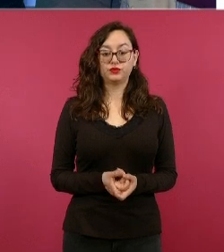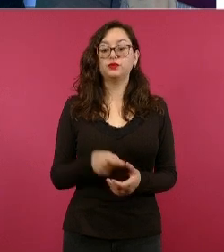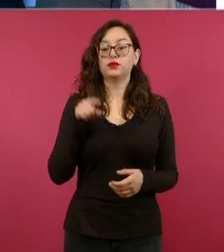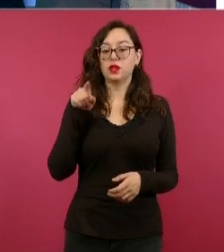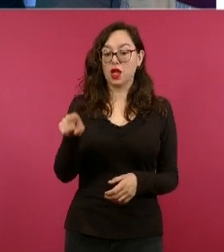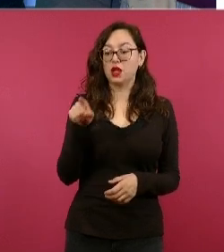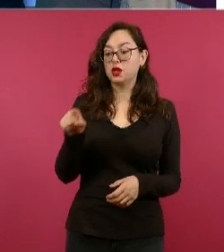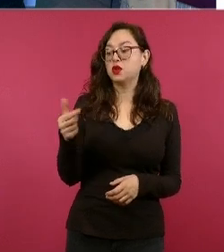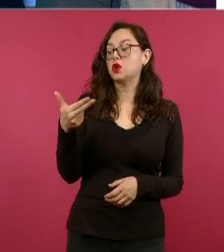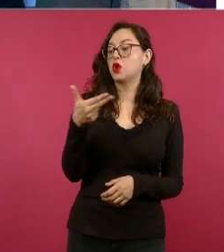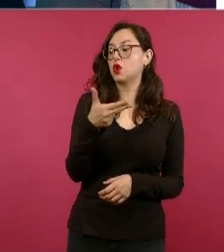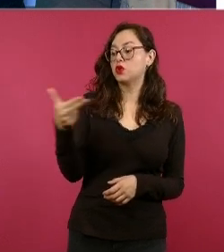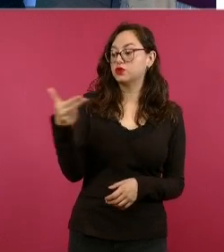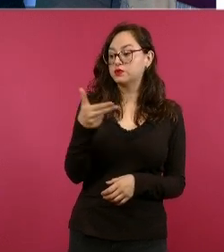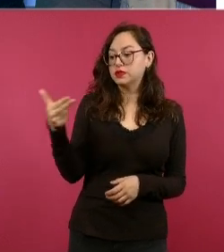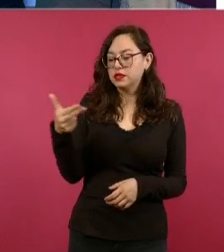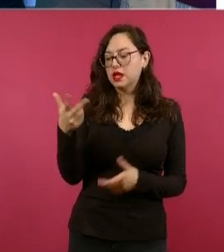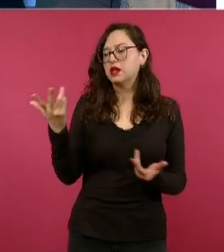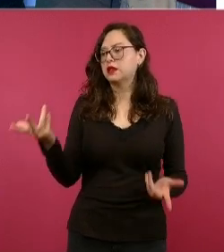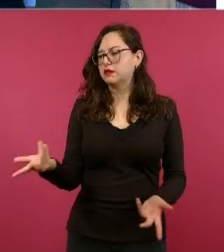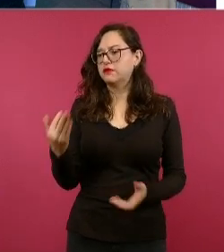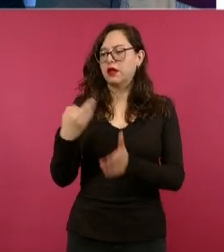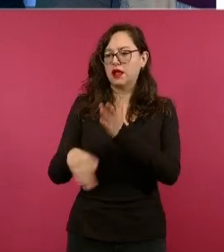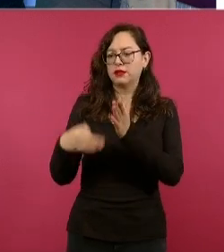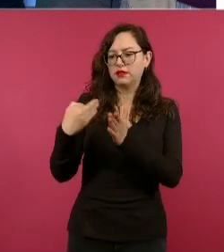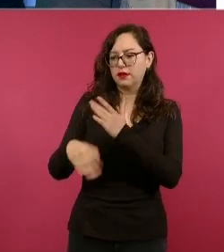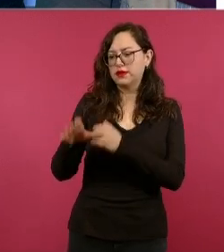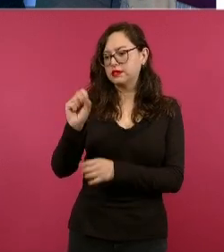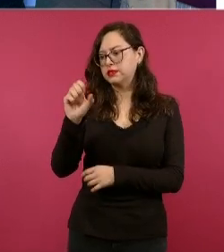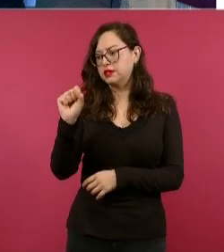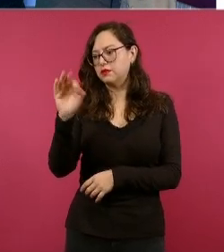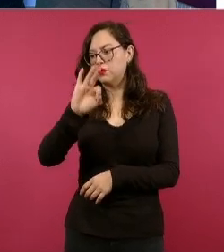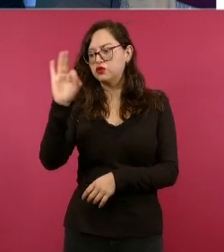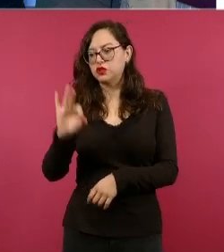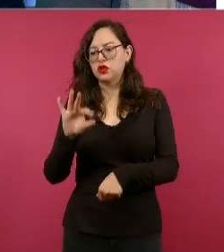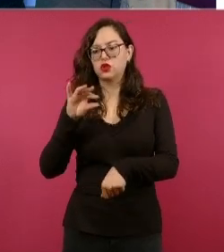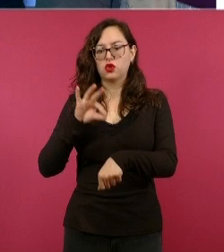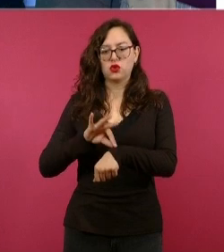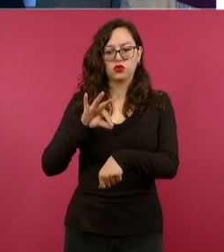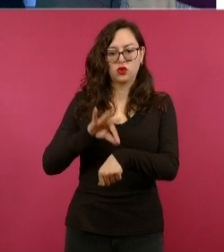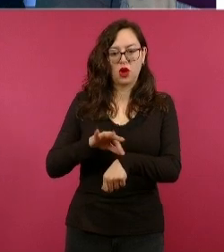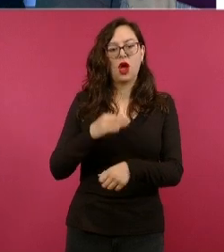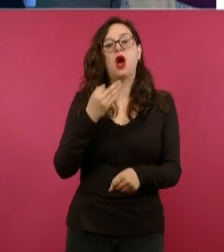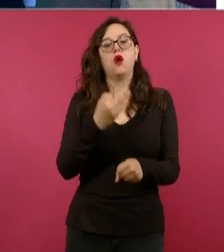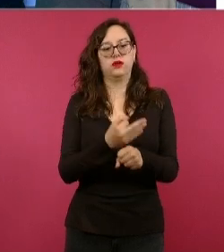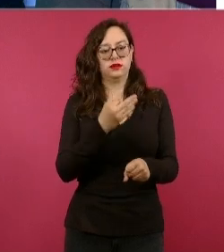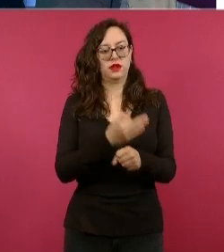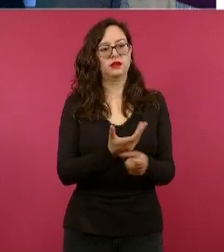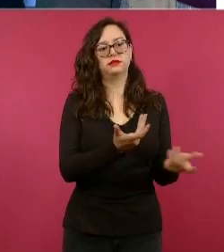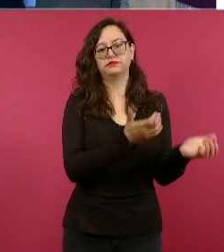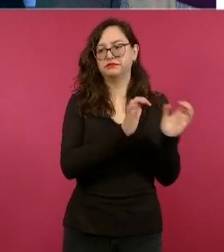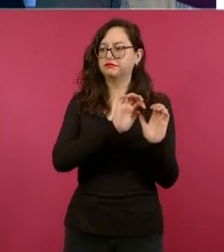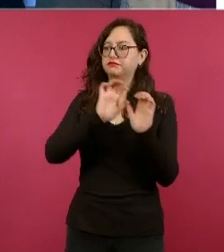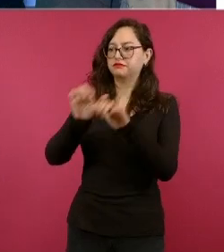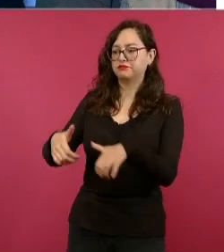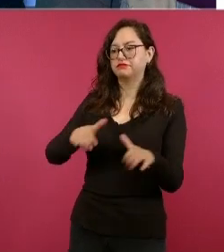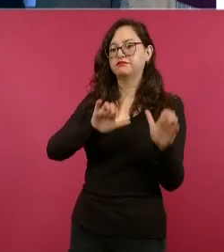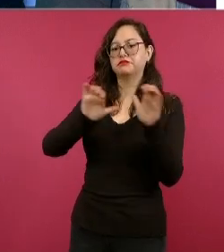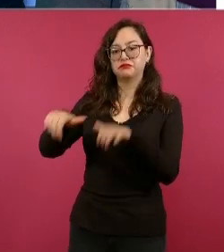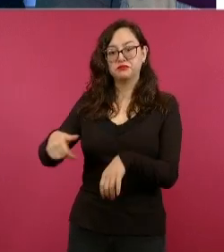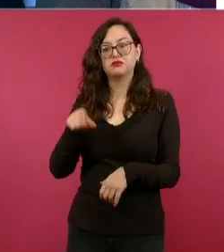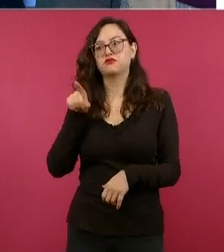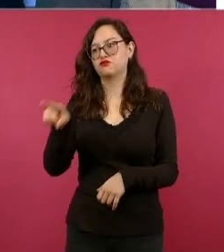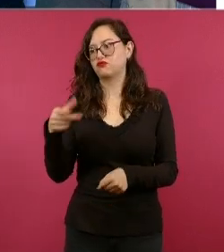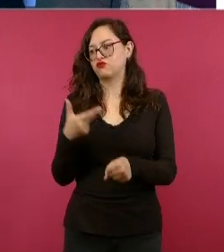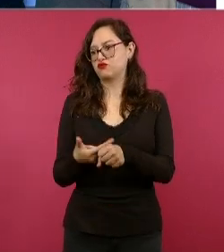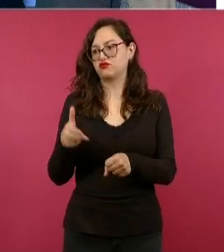hospital. Con estos 17 especialistas, pues vamos a lograr que ese hospital tenga una producción y una operación